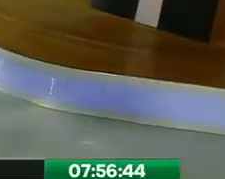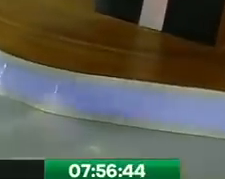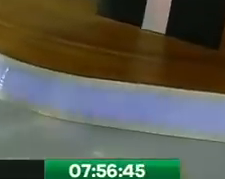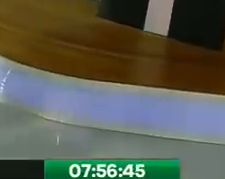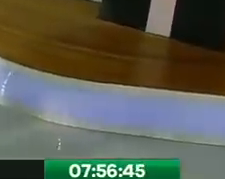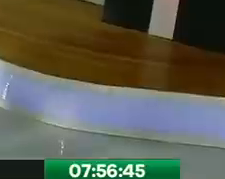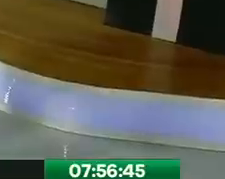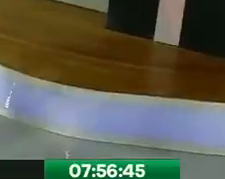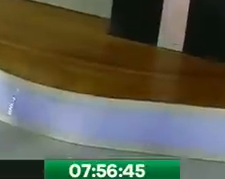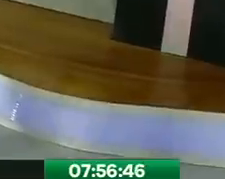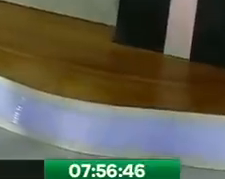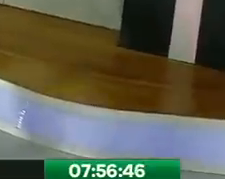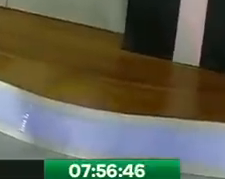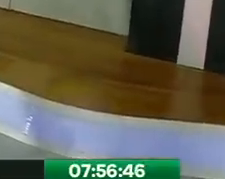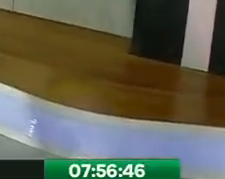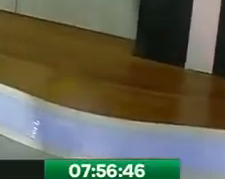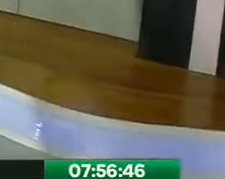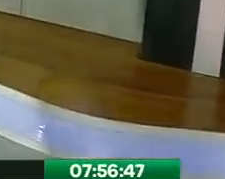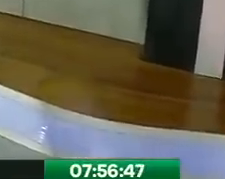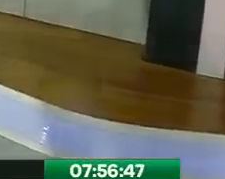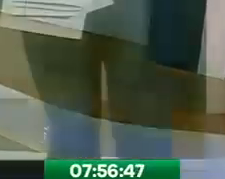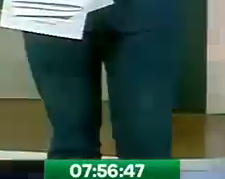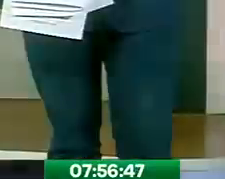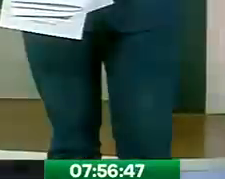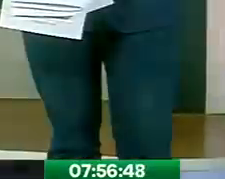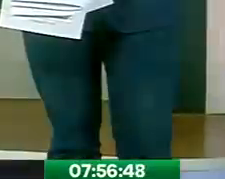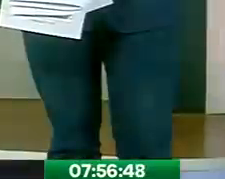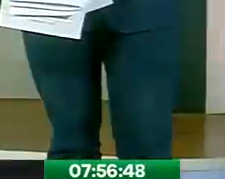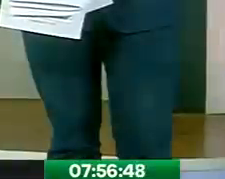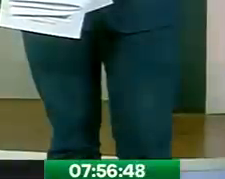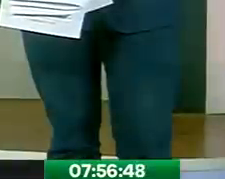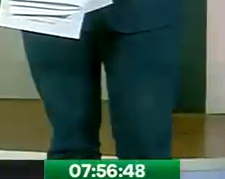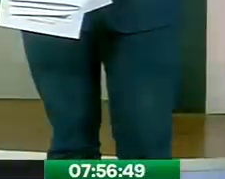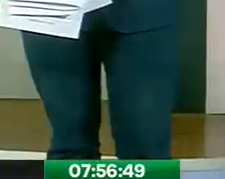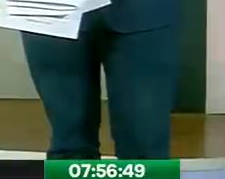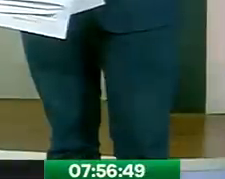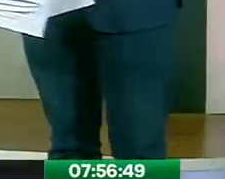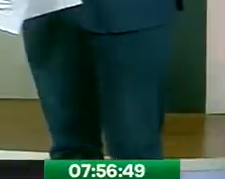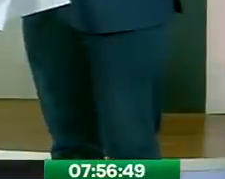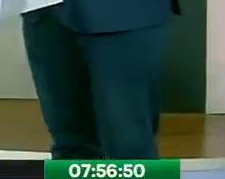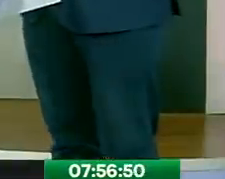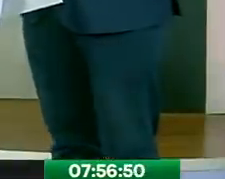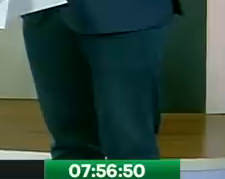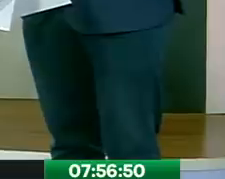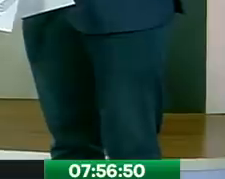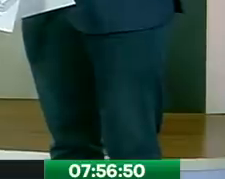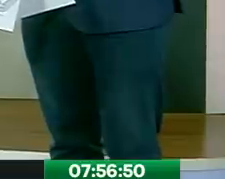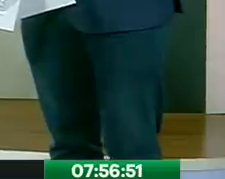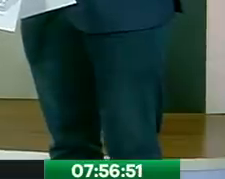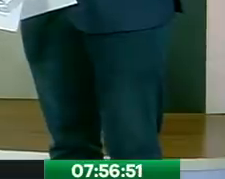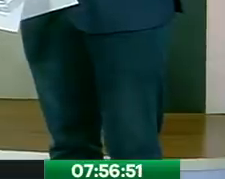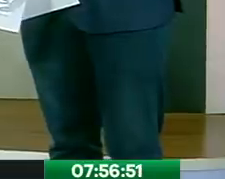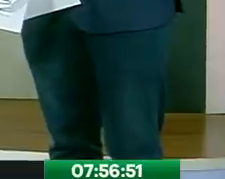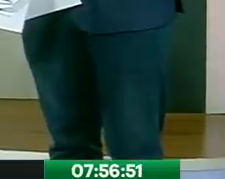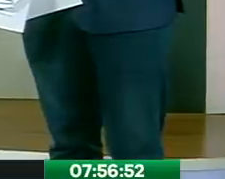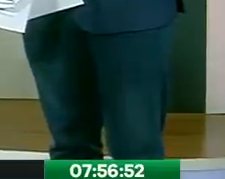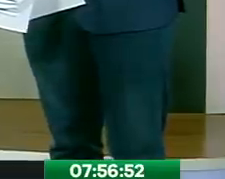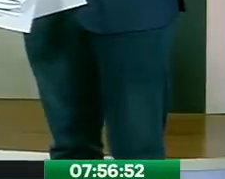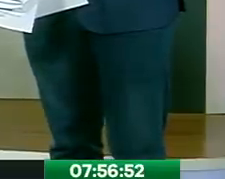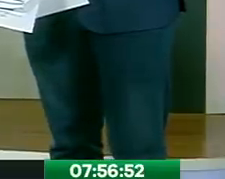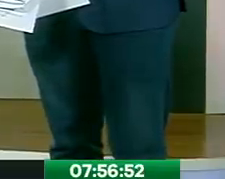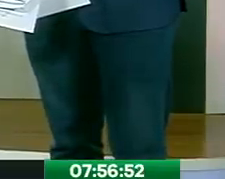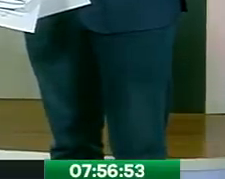amables televidentes gracias por continuar en nuestra sintonía y antes de ver las fotos de in fraganti de nuestros televidentes